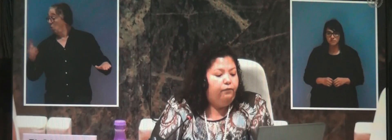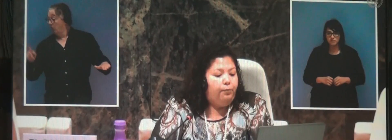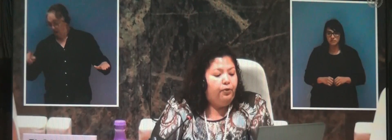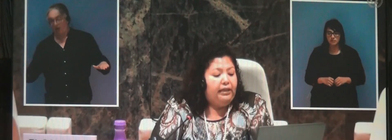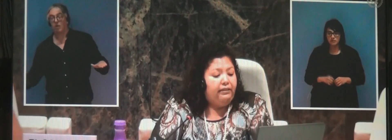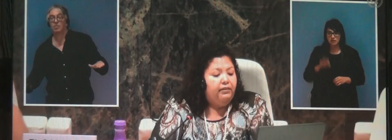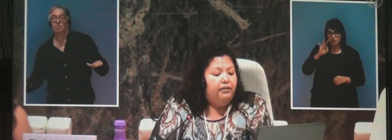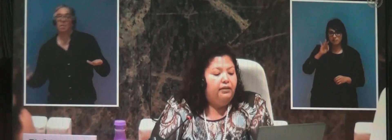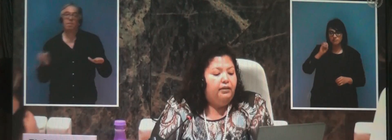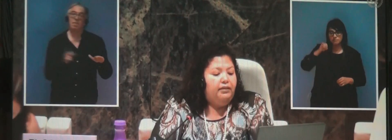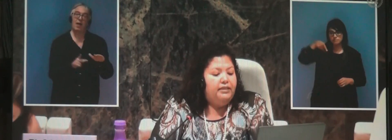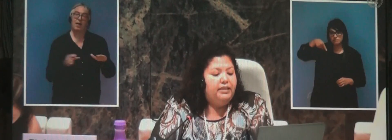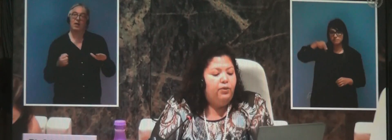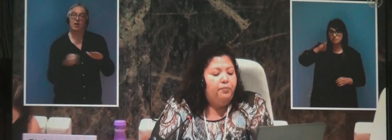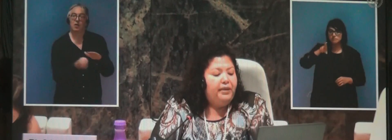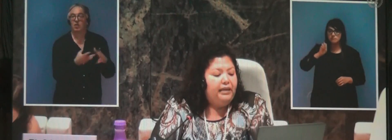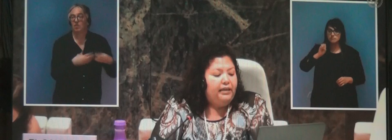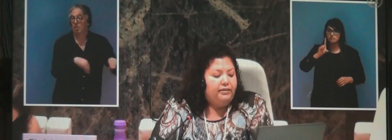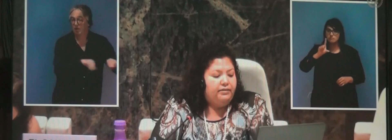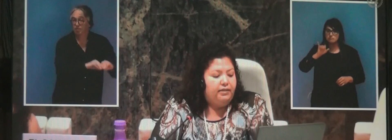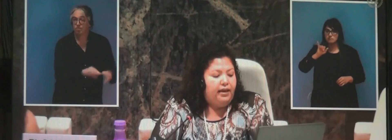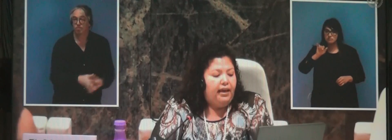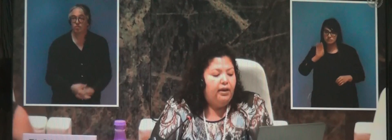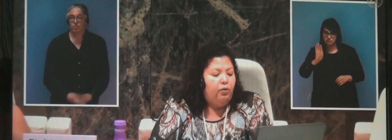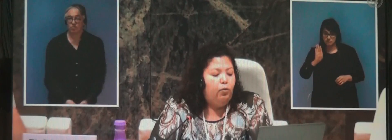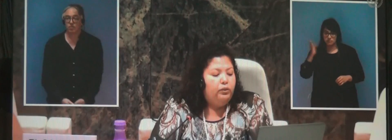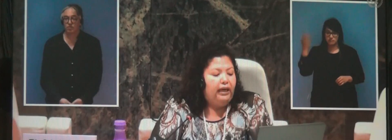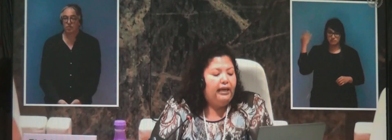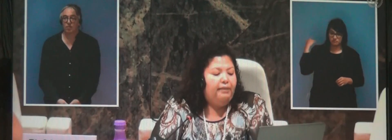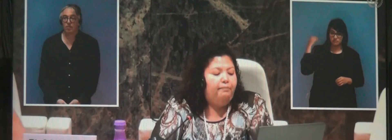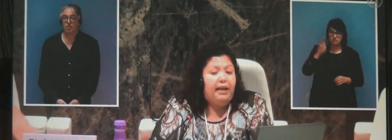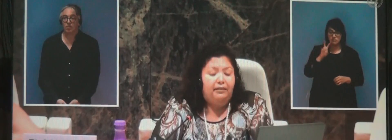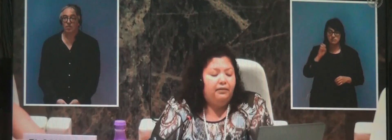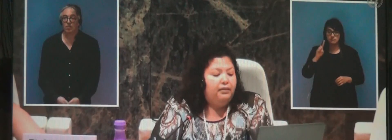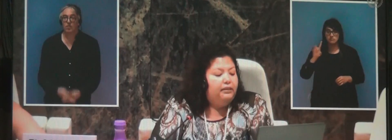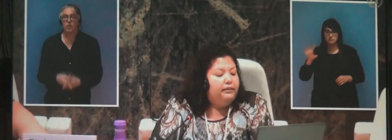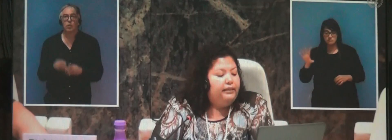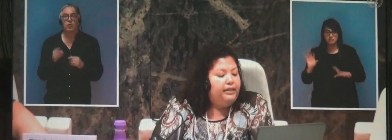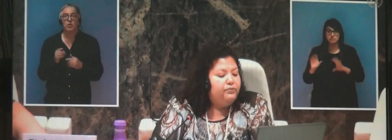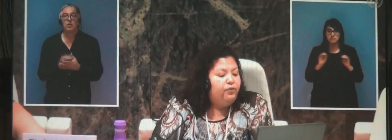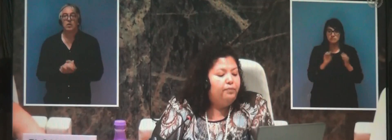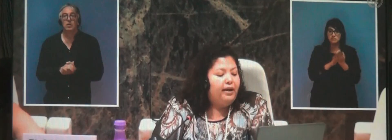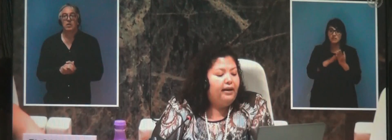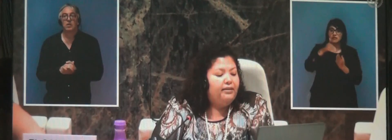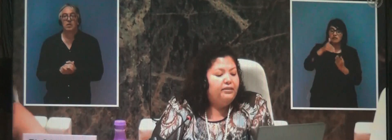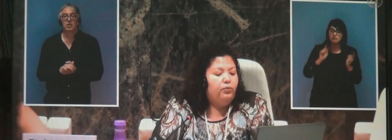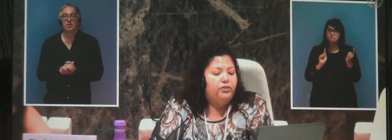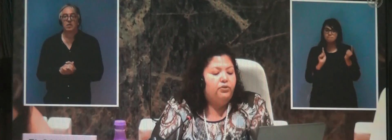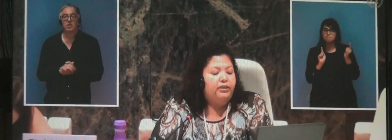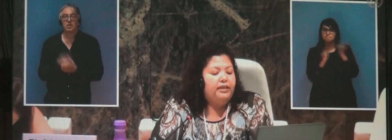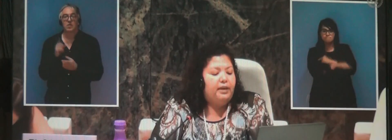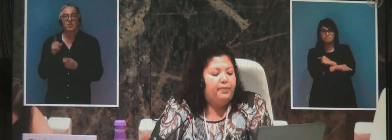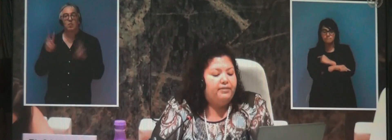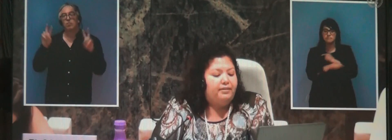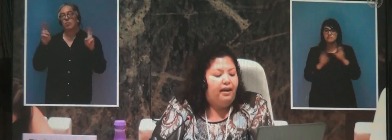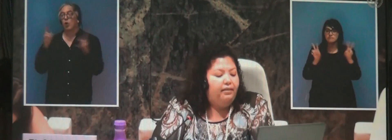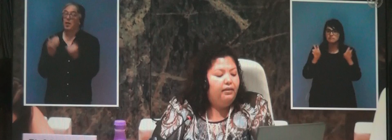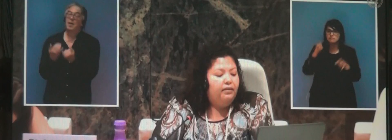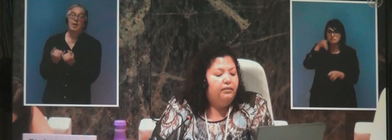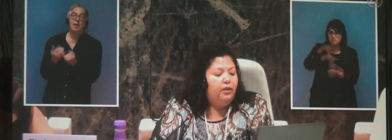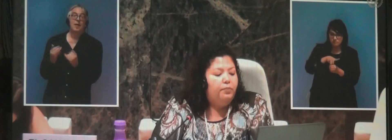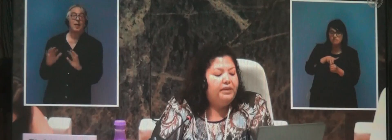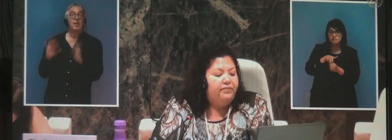el FOPROLID desde 2015 ejecuta el plan Transformar la situación de